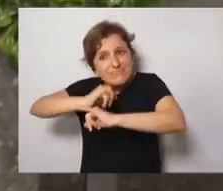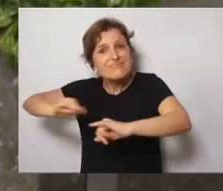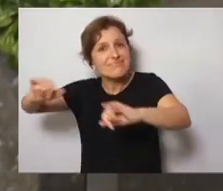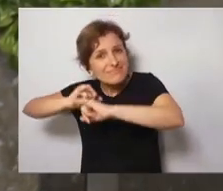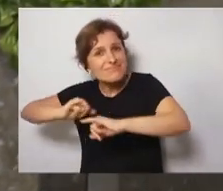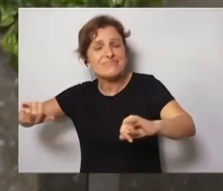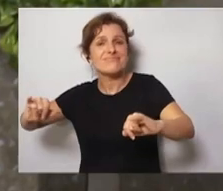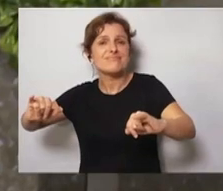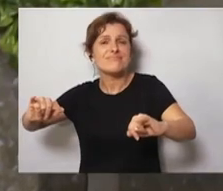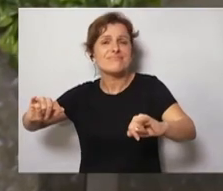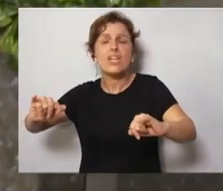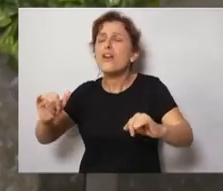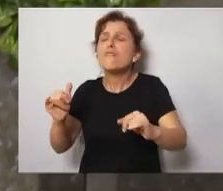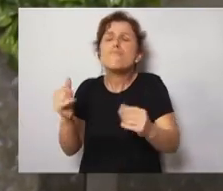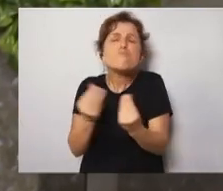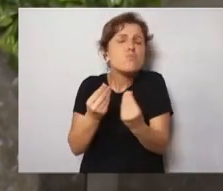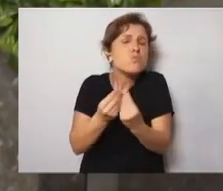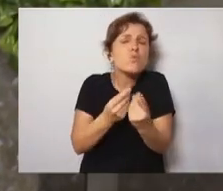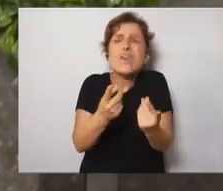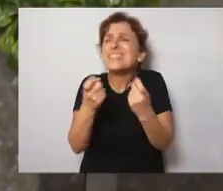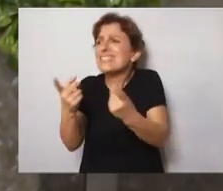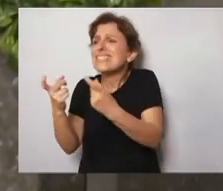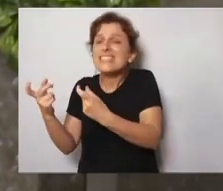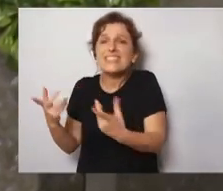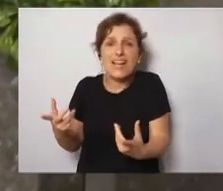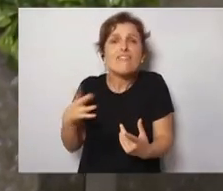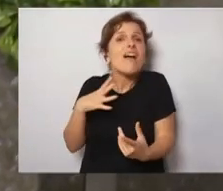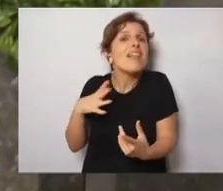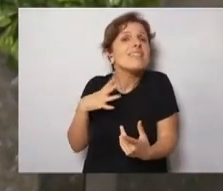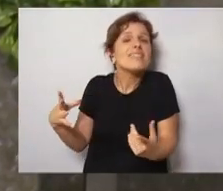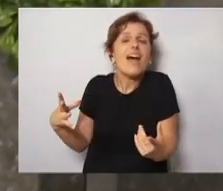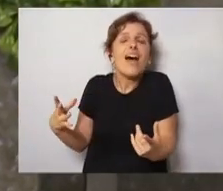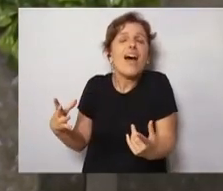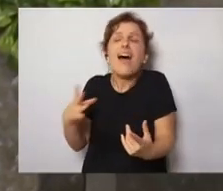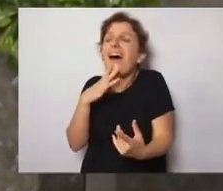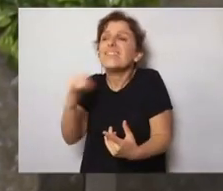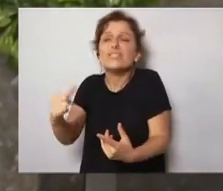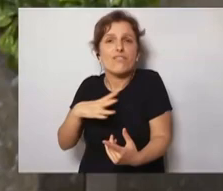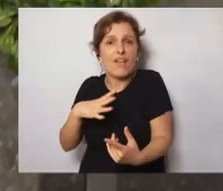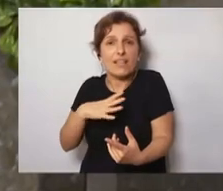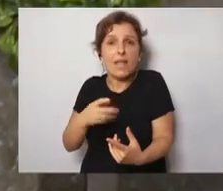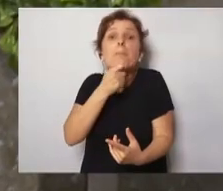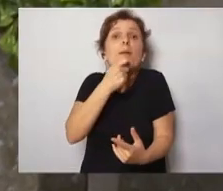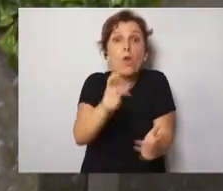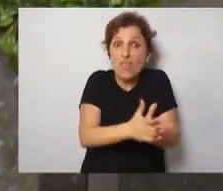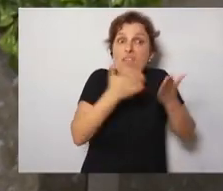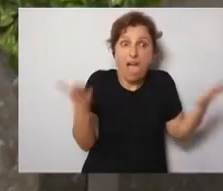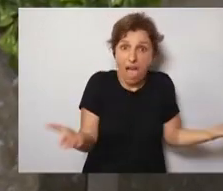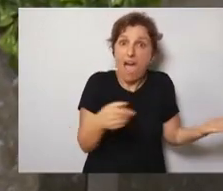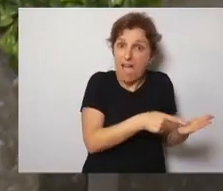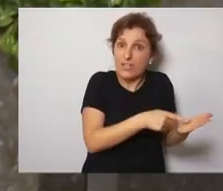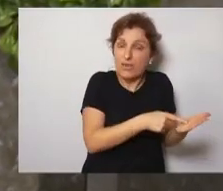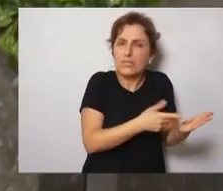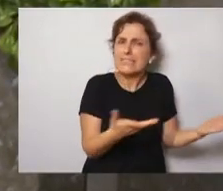buena noticia cuantas cuantas buenas noticias que encontramos en el diario bueno nosotros tenemos una gigante buena